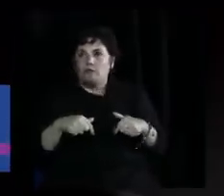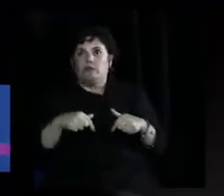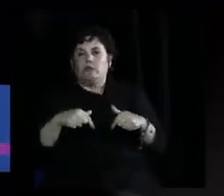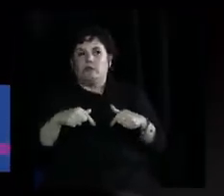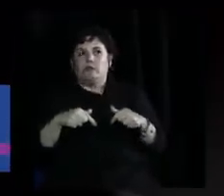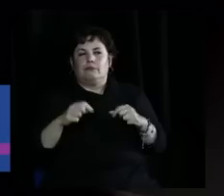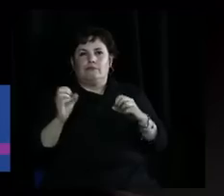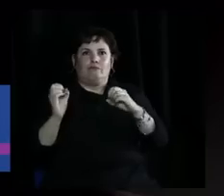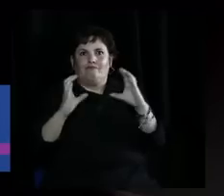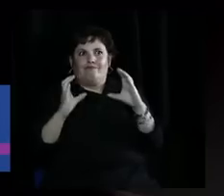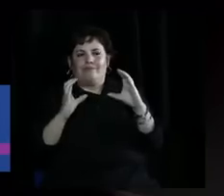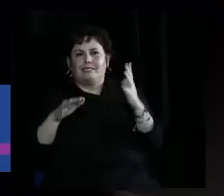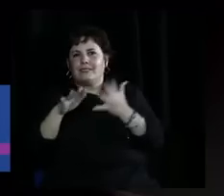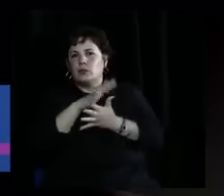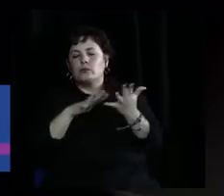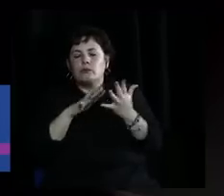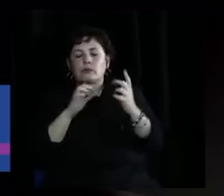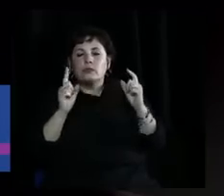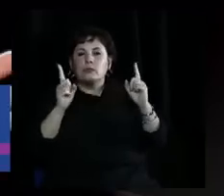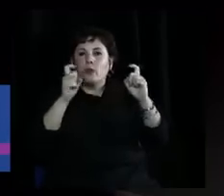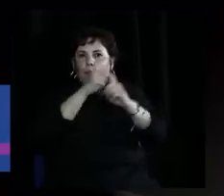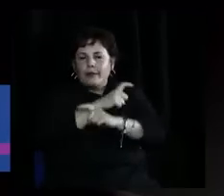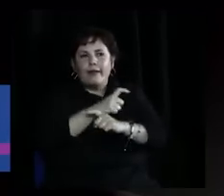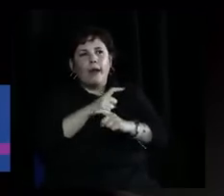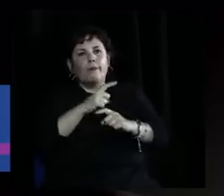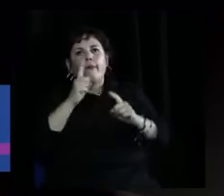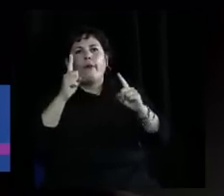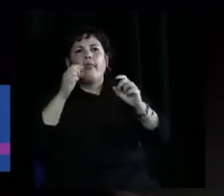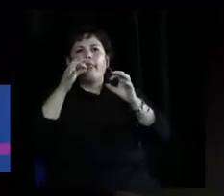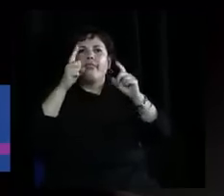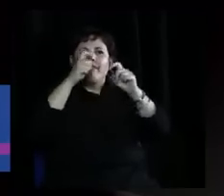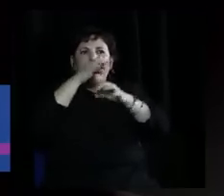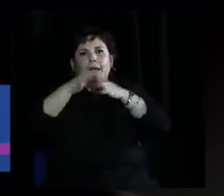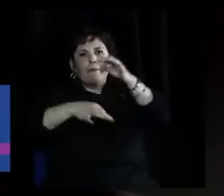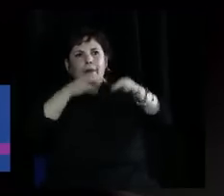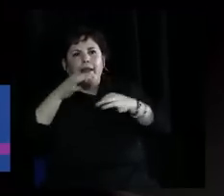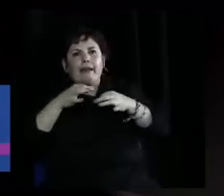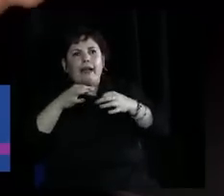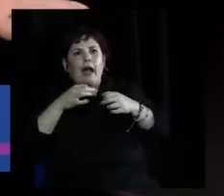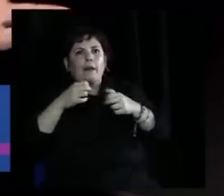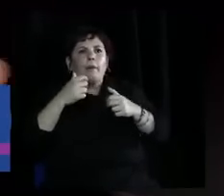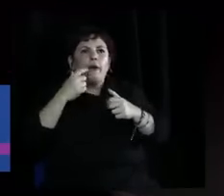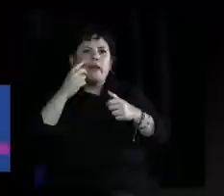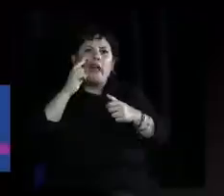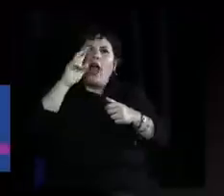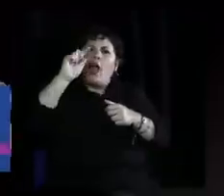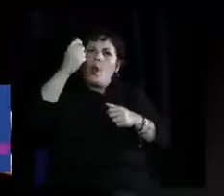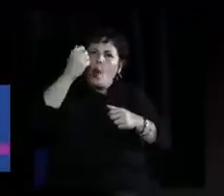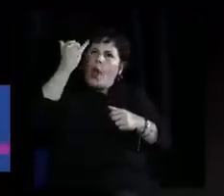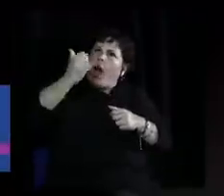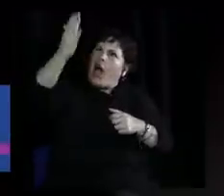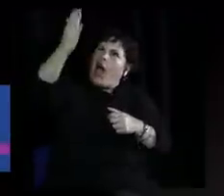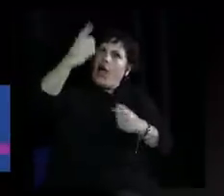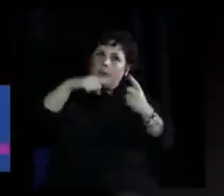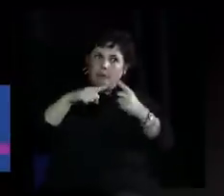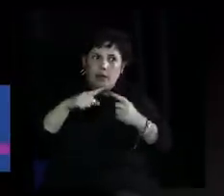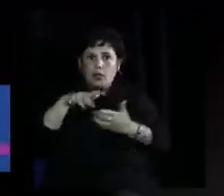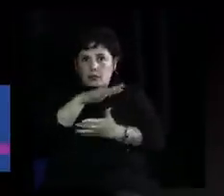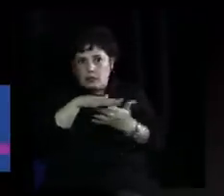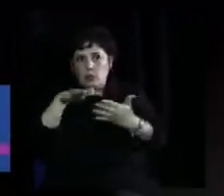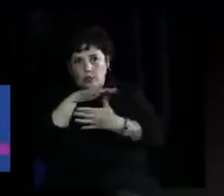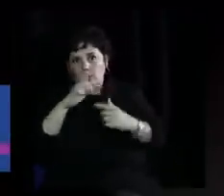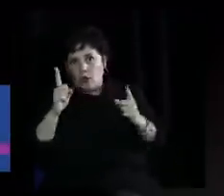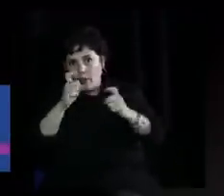situación muy complicada y a veces es difícil de explicar porque uno sigue mirando para arriba y ve una luz prendida, pero realmente estamos en una situación